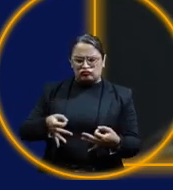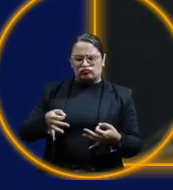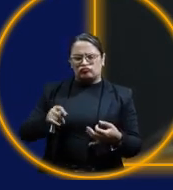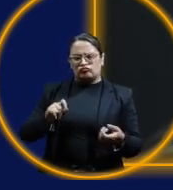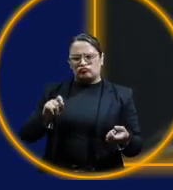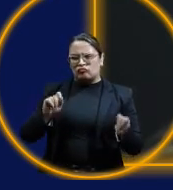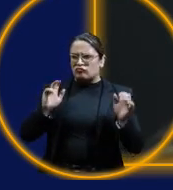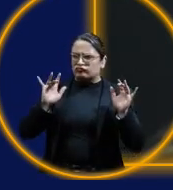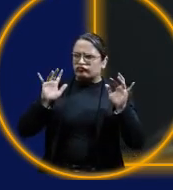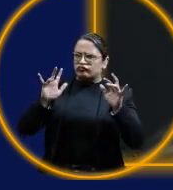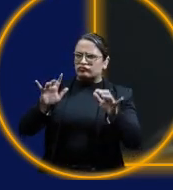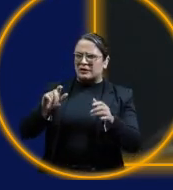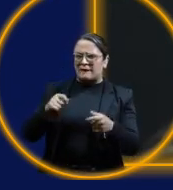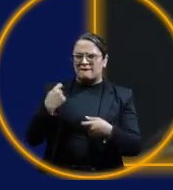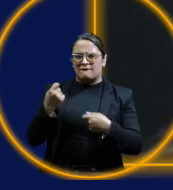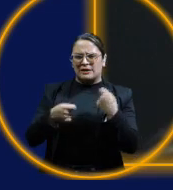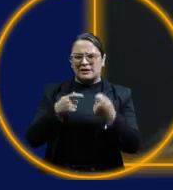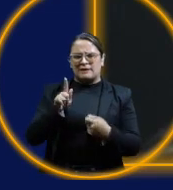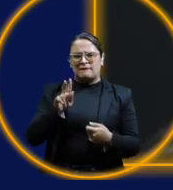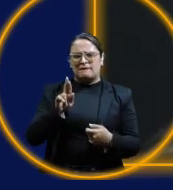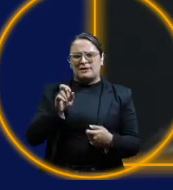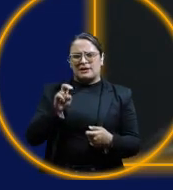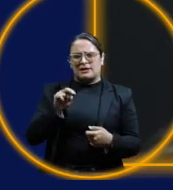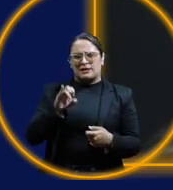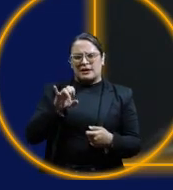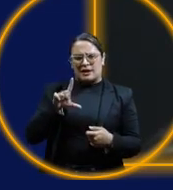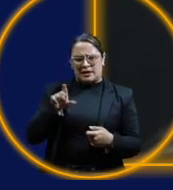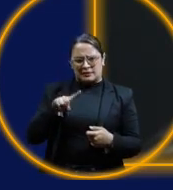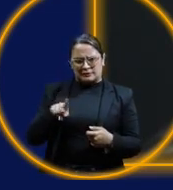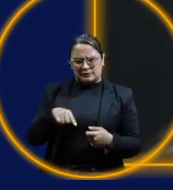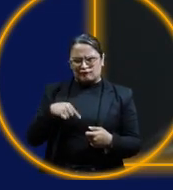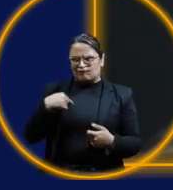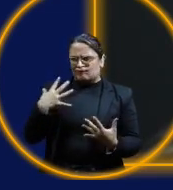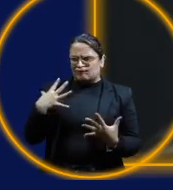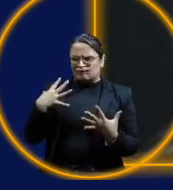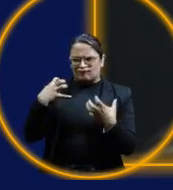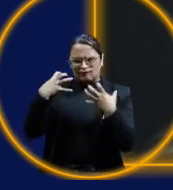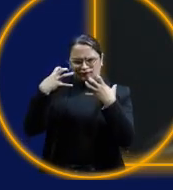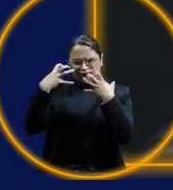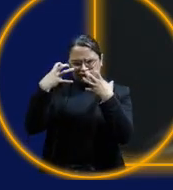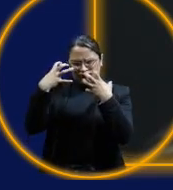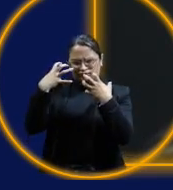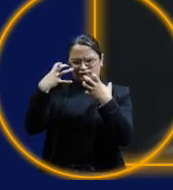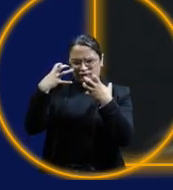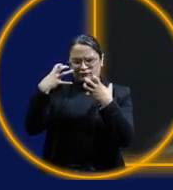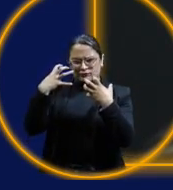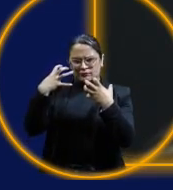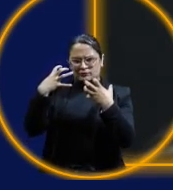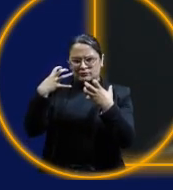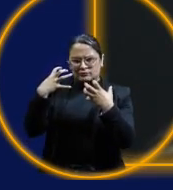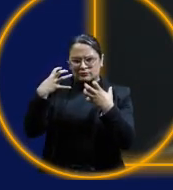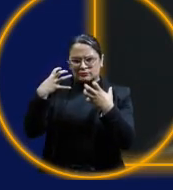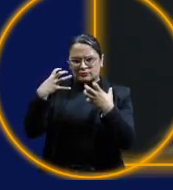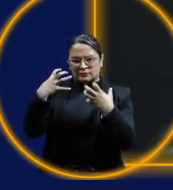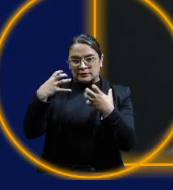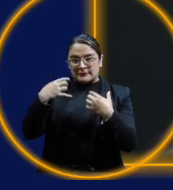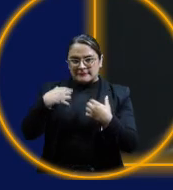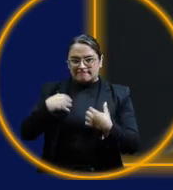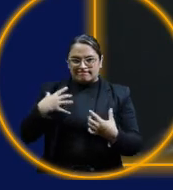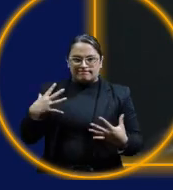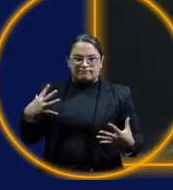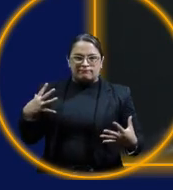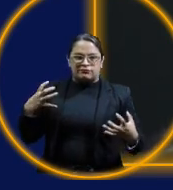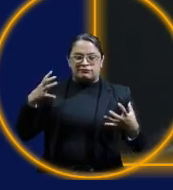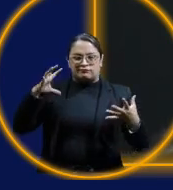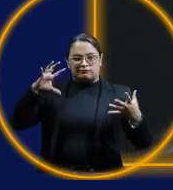vender franelas y como artista yo eso me enfureció me fue lo que ella dijo buo Bueno